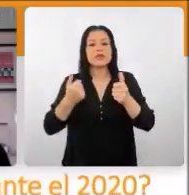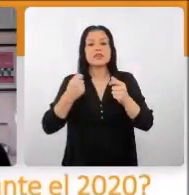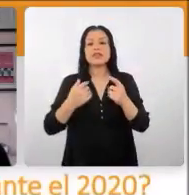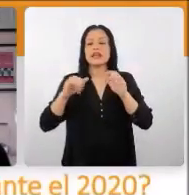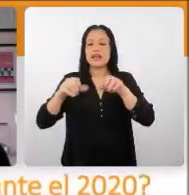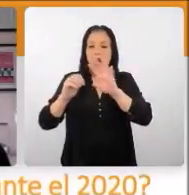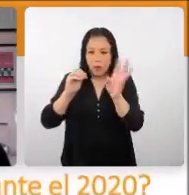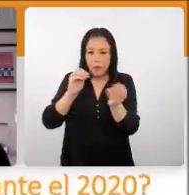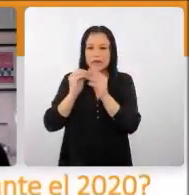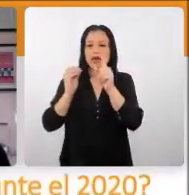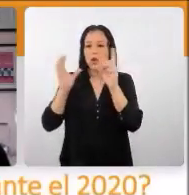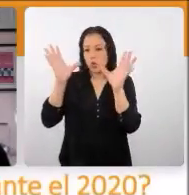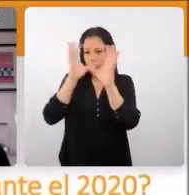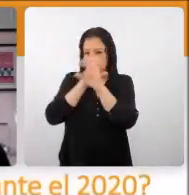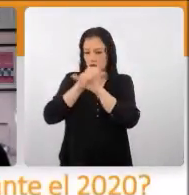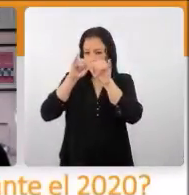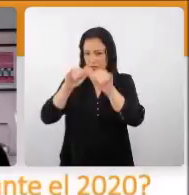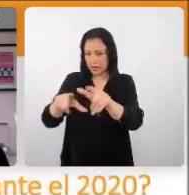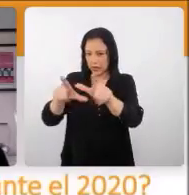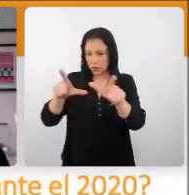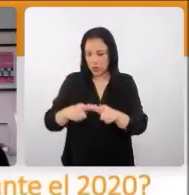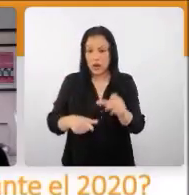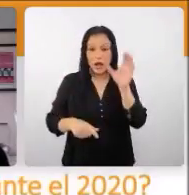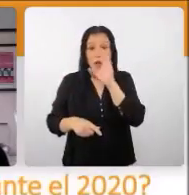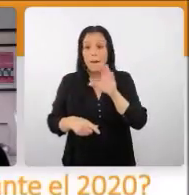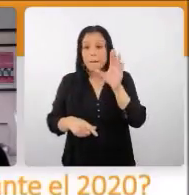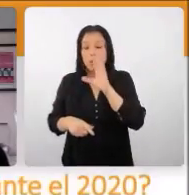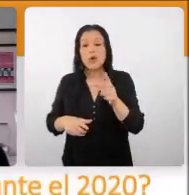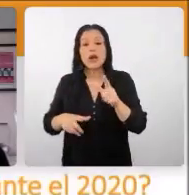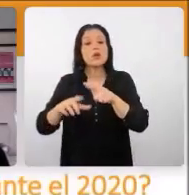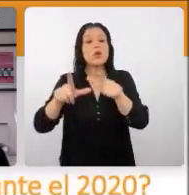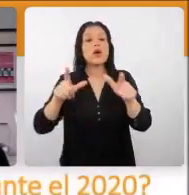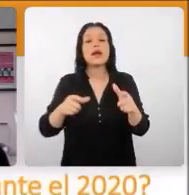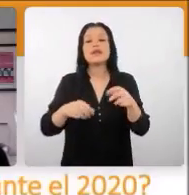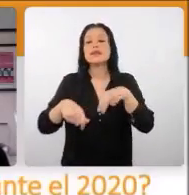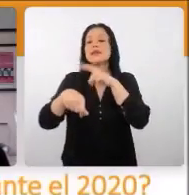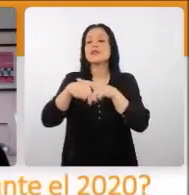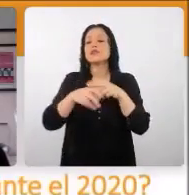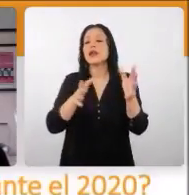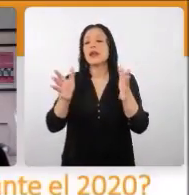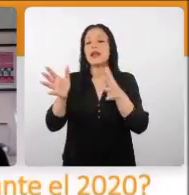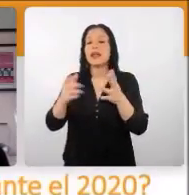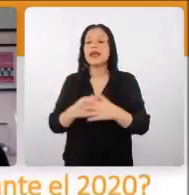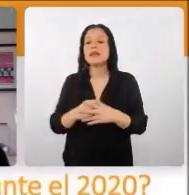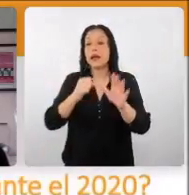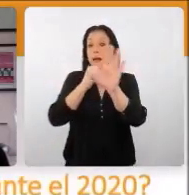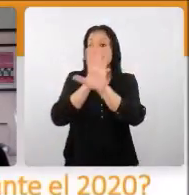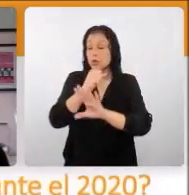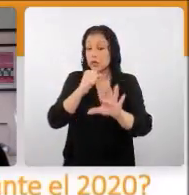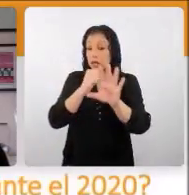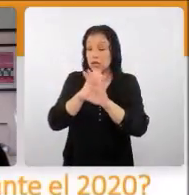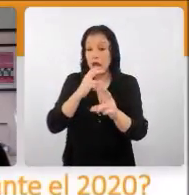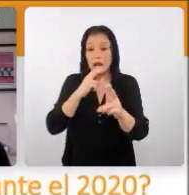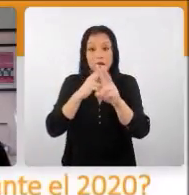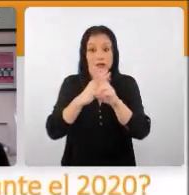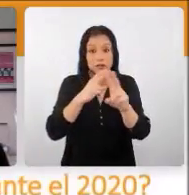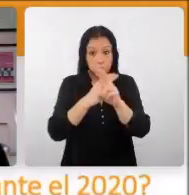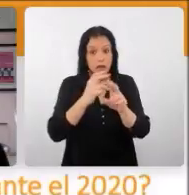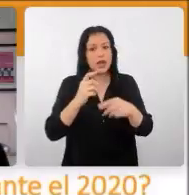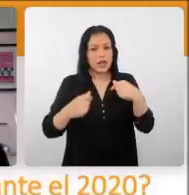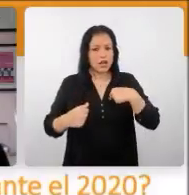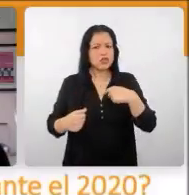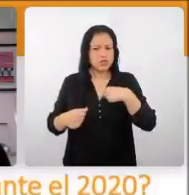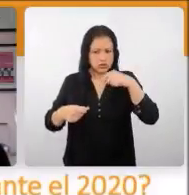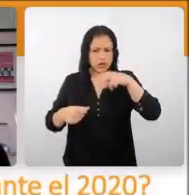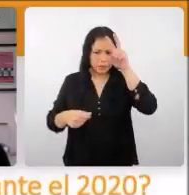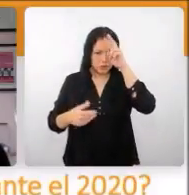más. Busca mucho lo que son atractivos naturales, las reservas naturales protegidas, que justamente nosotros tenemos esa